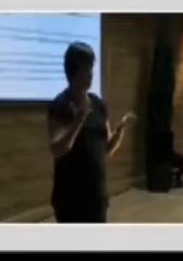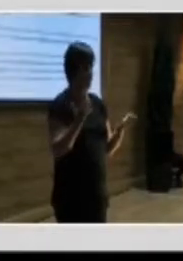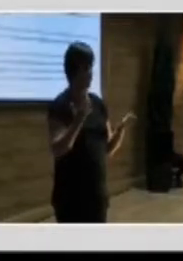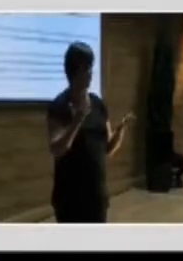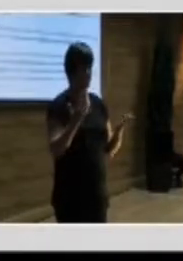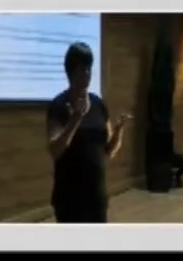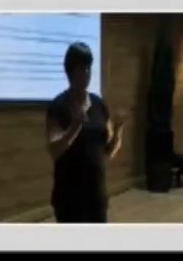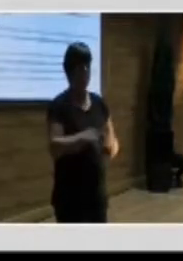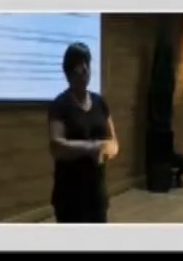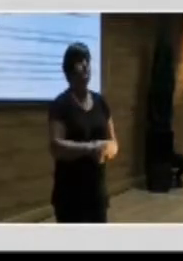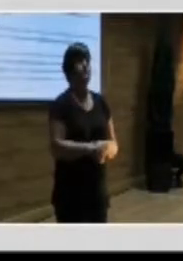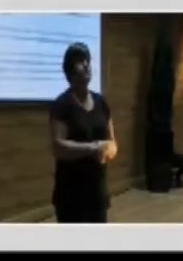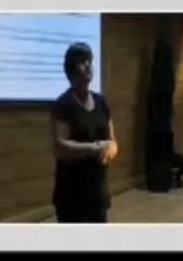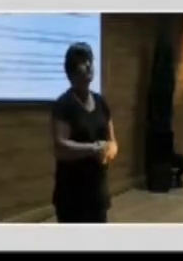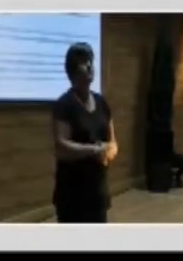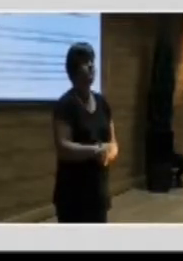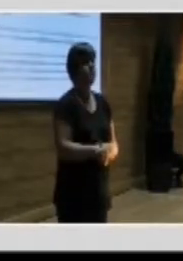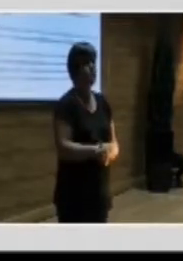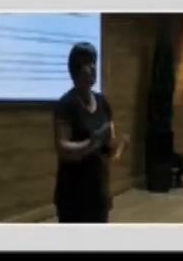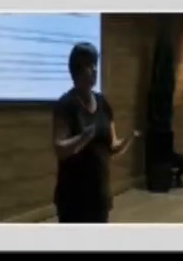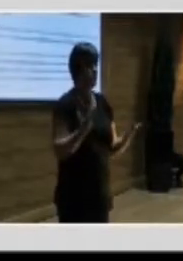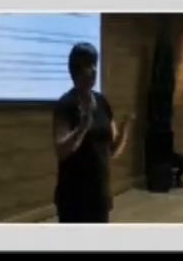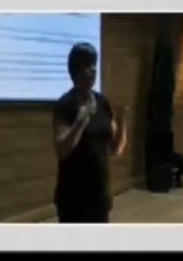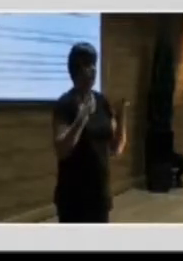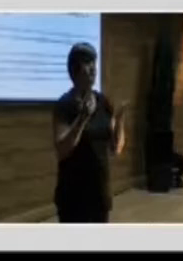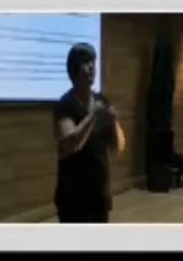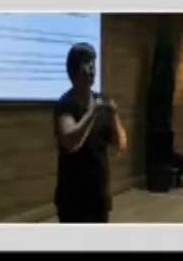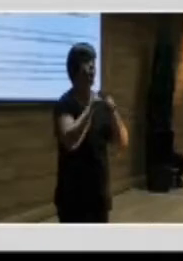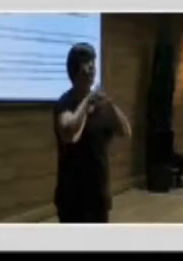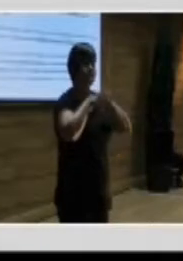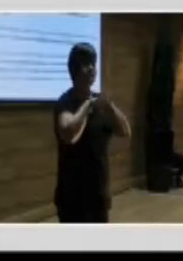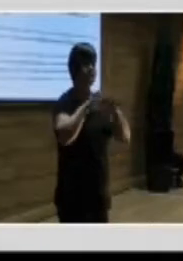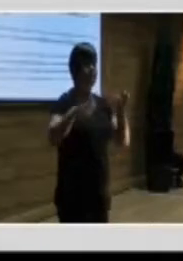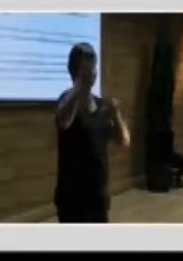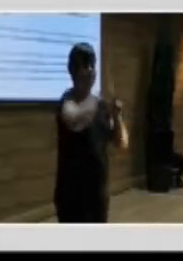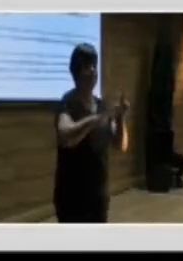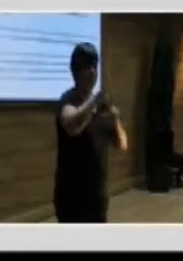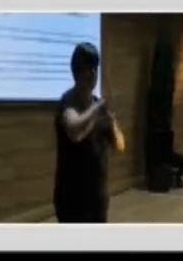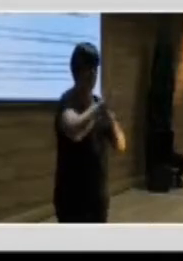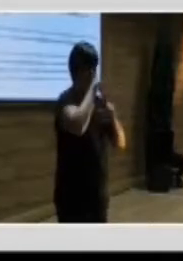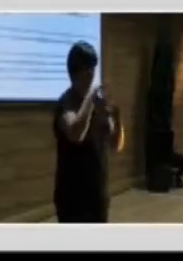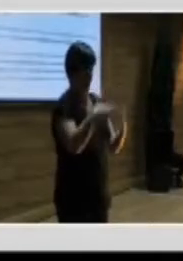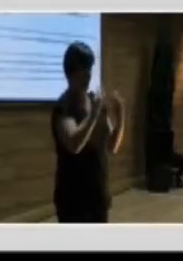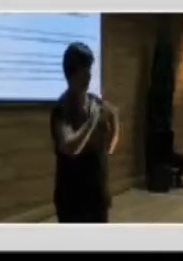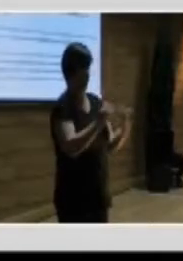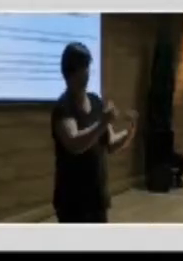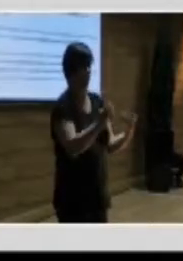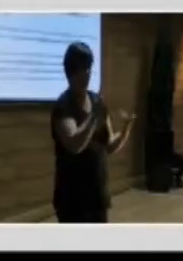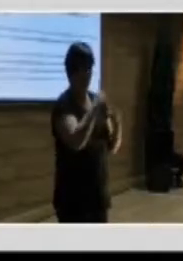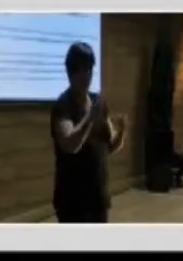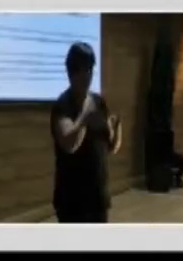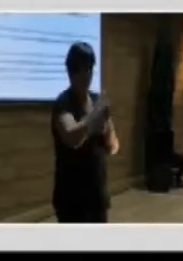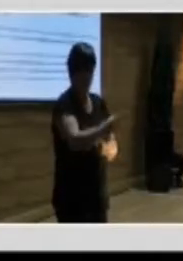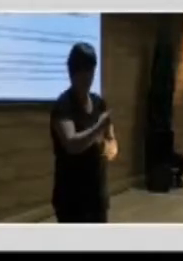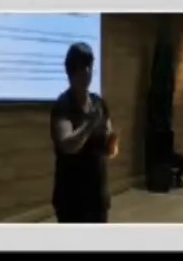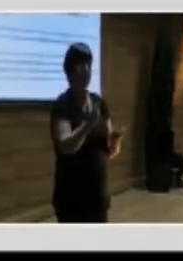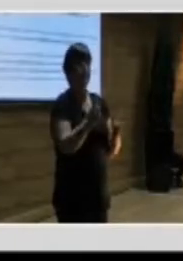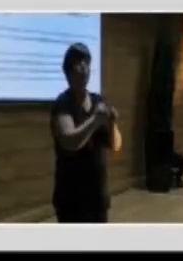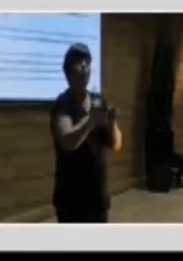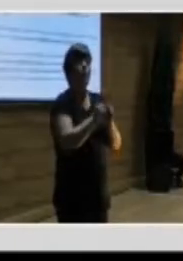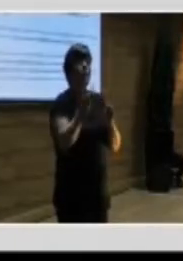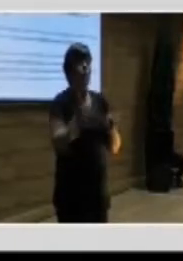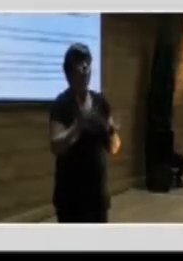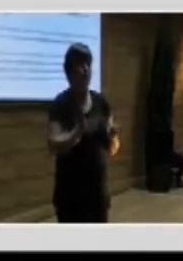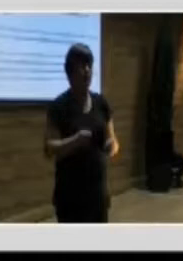Bancos de tejidos. Yo creo que en esta audiencia no tengo nada que decir. Todos se lo saben mucho mejor que yo, la importancia de la donación. Vale, vamos a decir